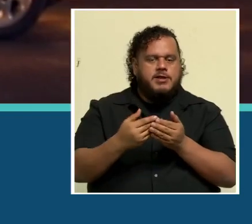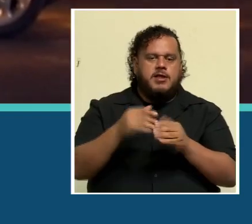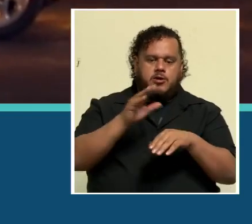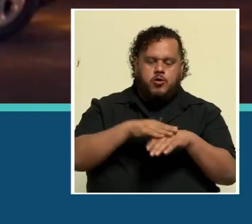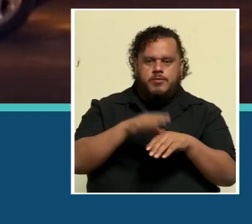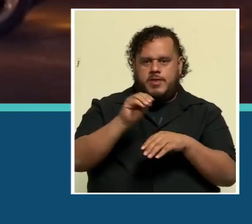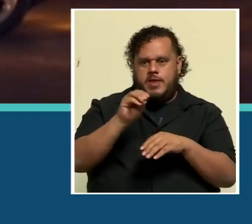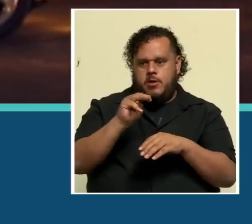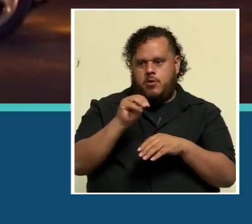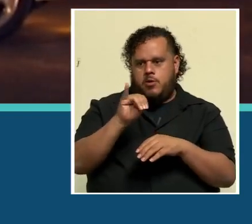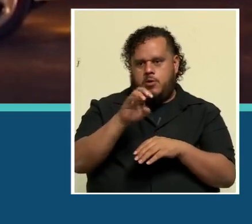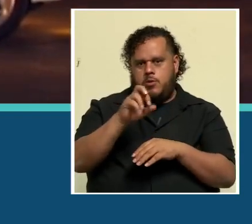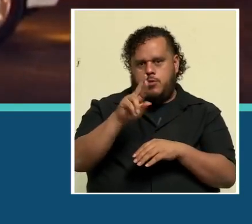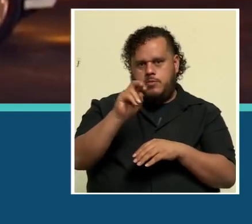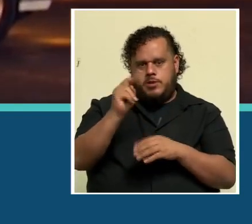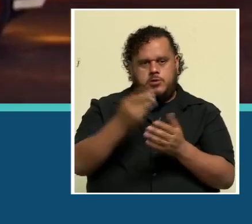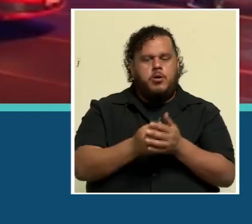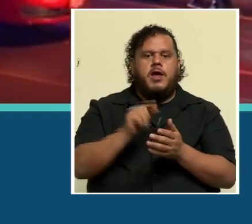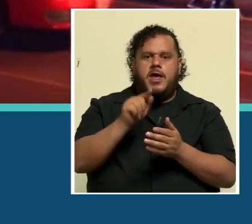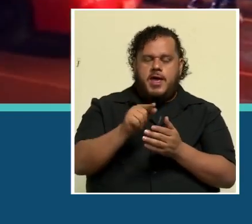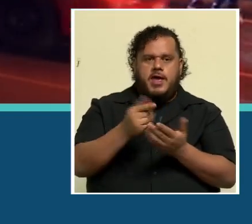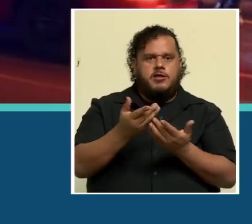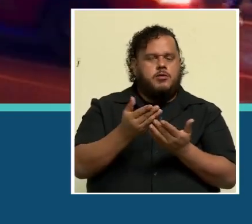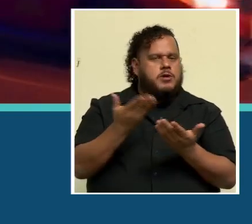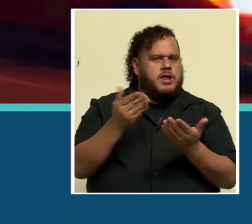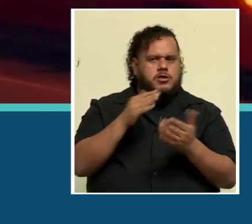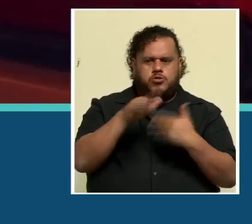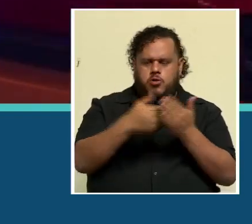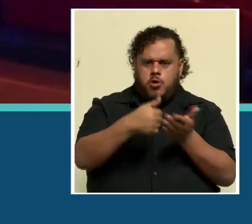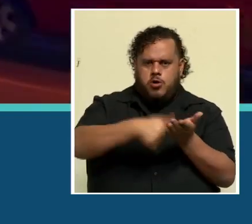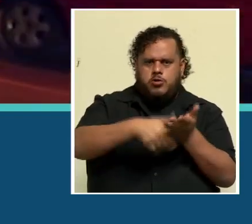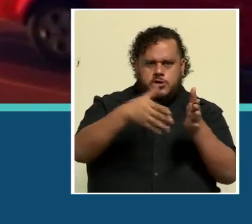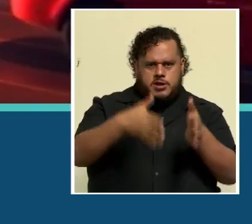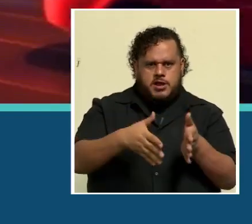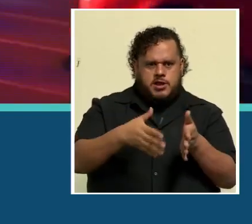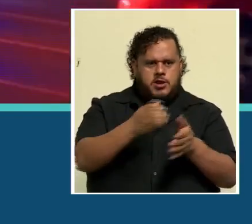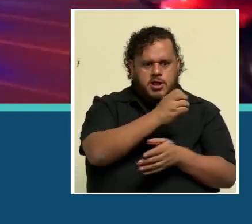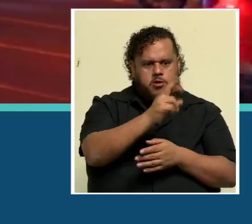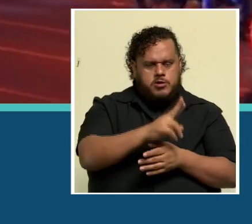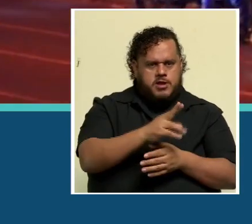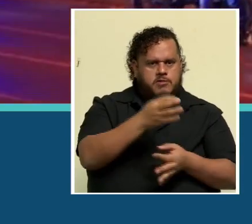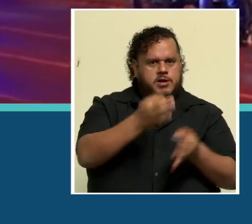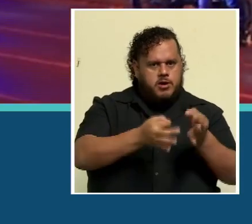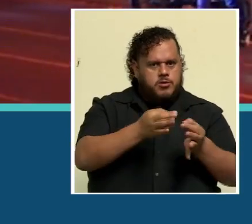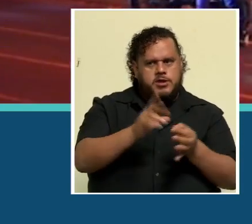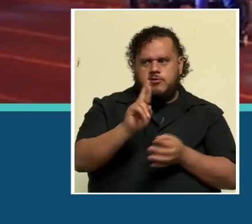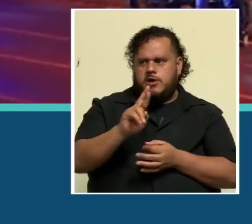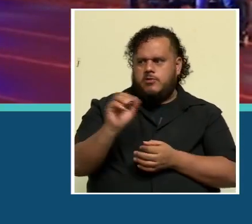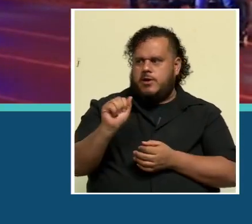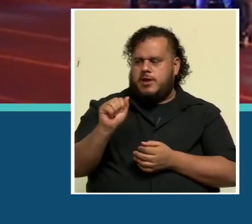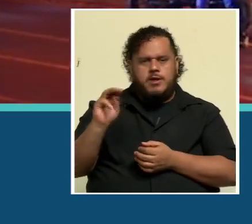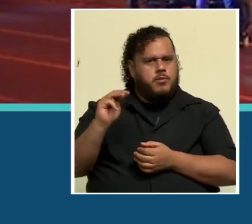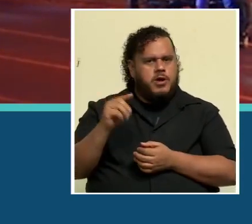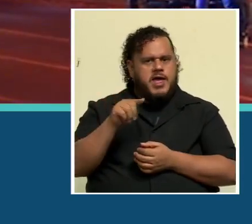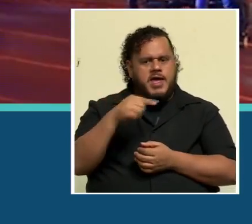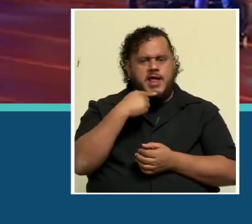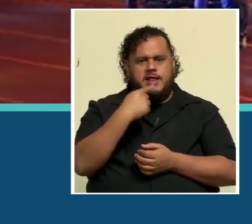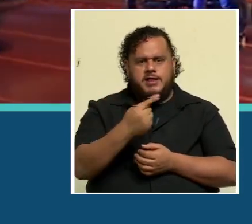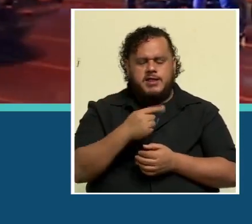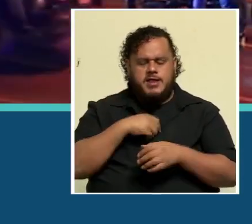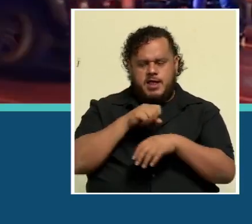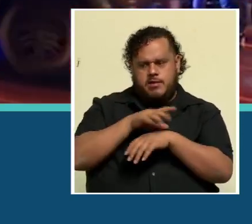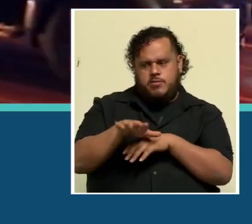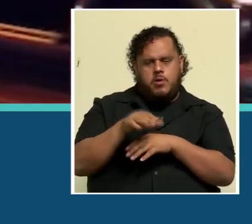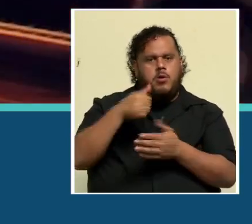situación ha molestado y llamado la atención del candidato del partido Costa Rica Justa. Hablamos de Rolando Araya Monge, quien asegura que envió una